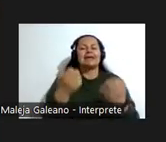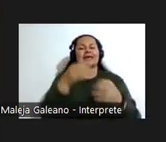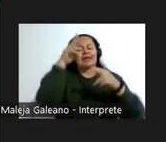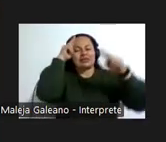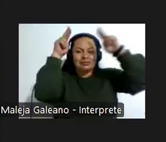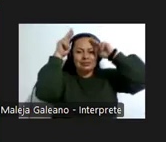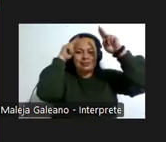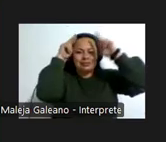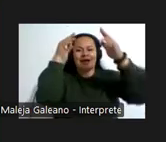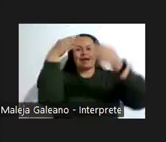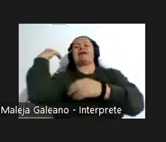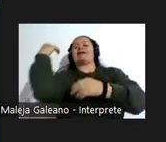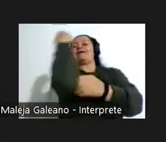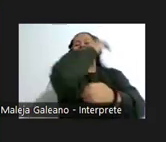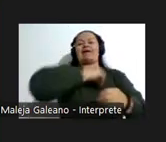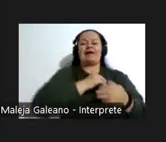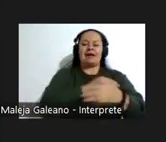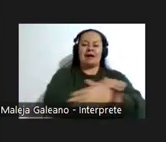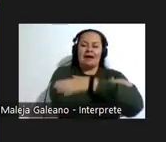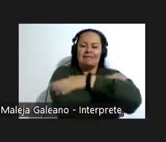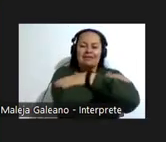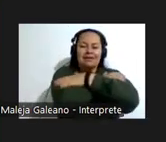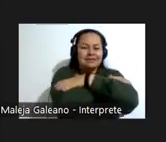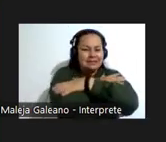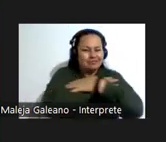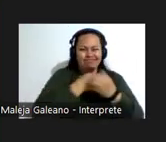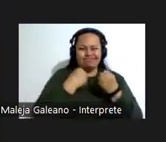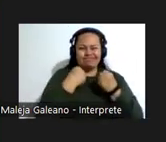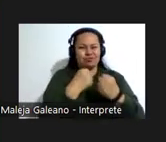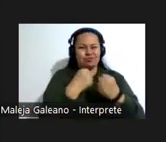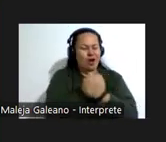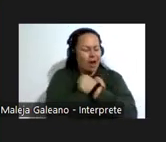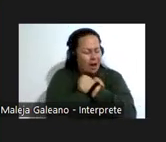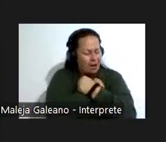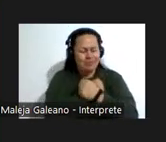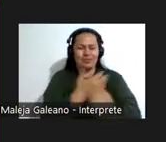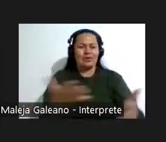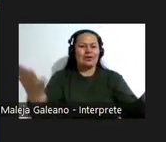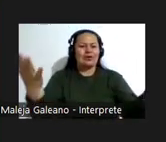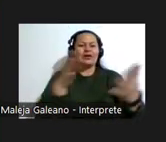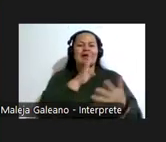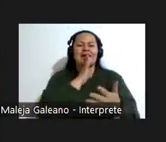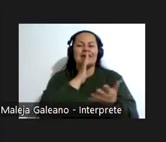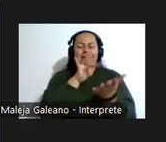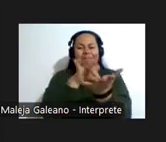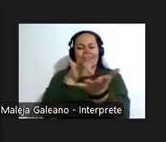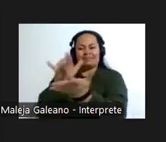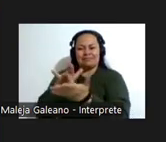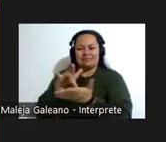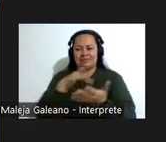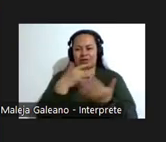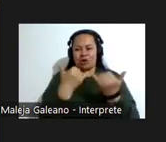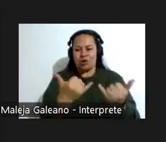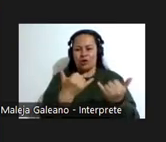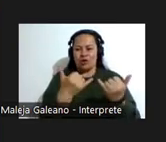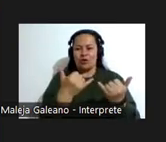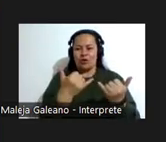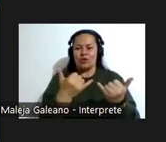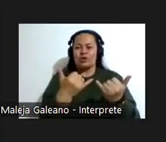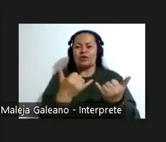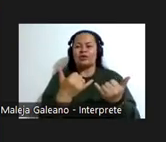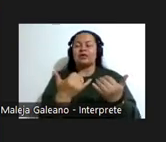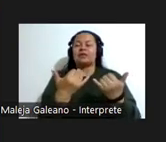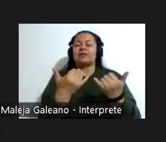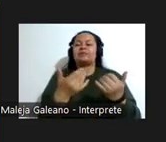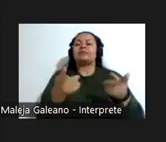un abrazo cargado de muchísimo, muchísimo cariño para quienes están aquí. Y que